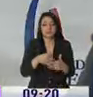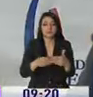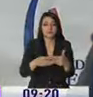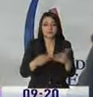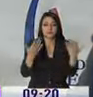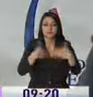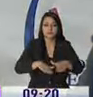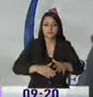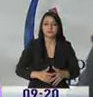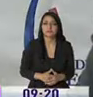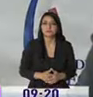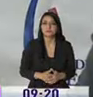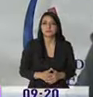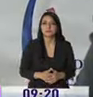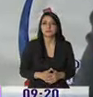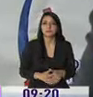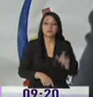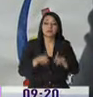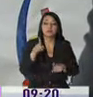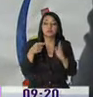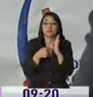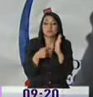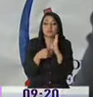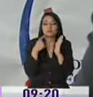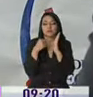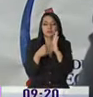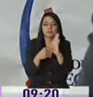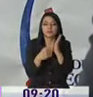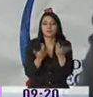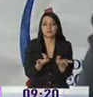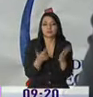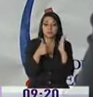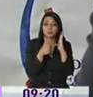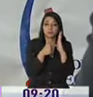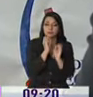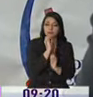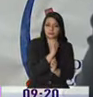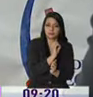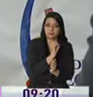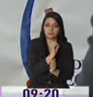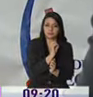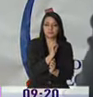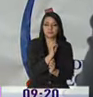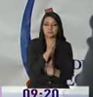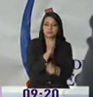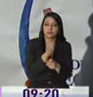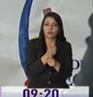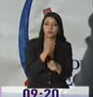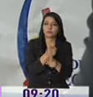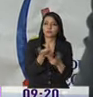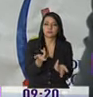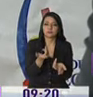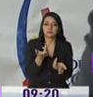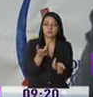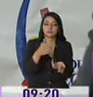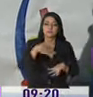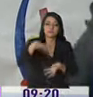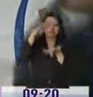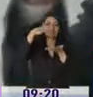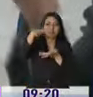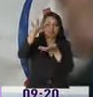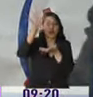Digamos, algunos aranceles, pasamos aranceles cero y entonces las demandas comienzan a